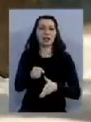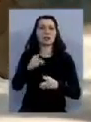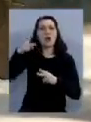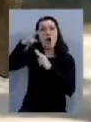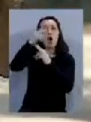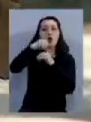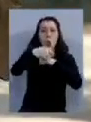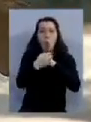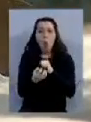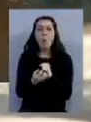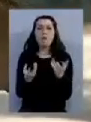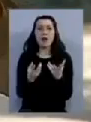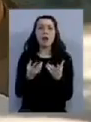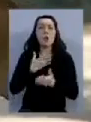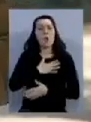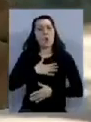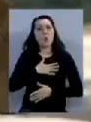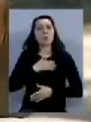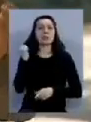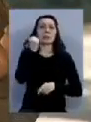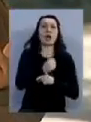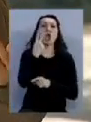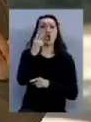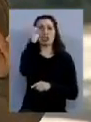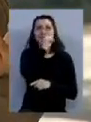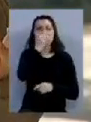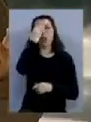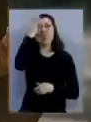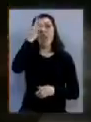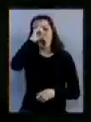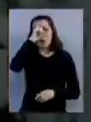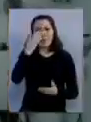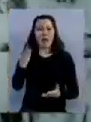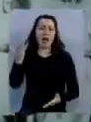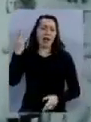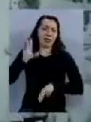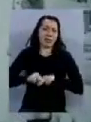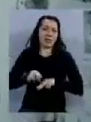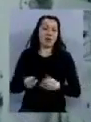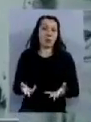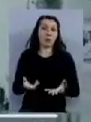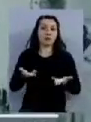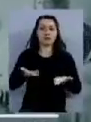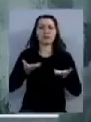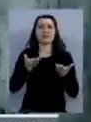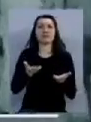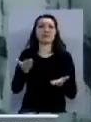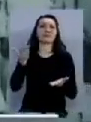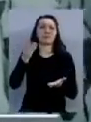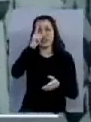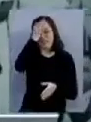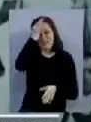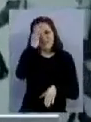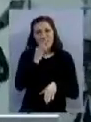uva. Lo dábamos gusto matar 2 chanchos por día al hospital en esos años. Atendían al principio pacientes